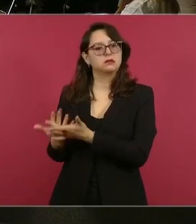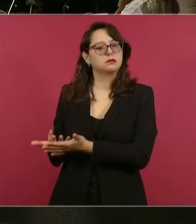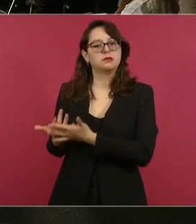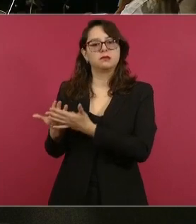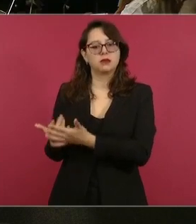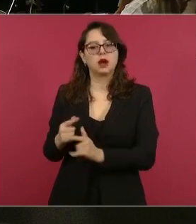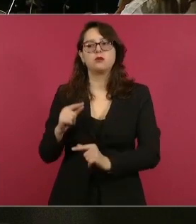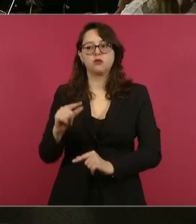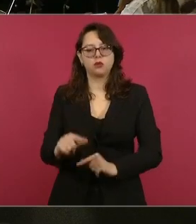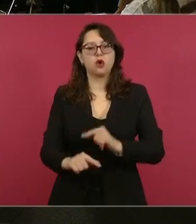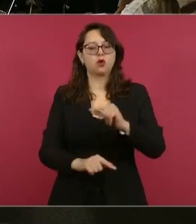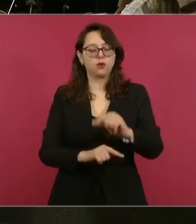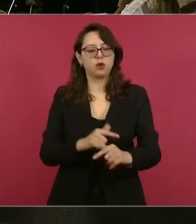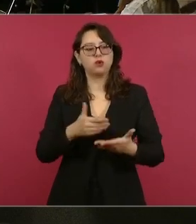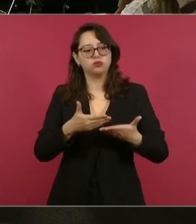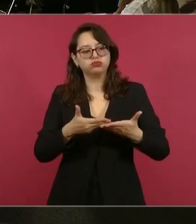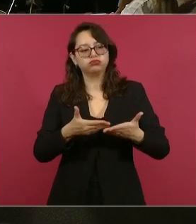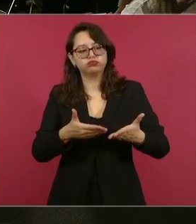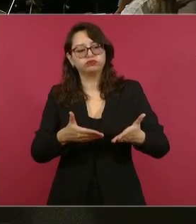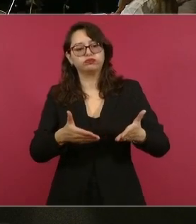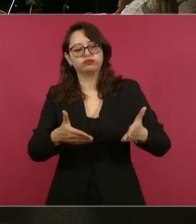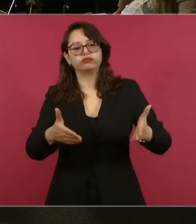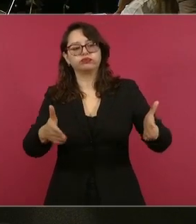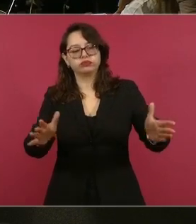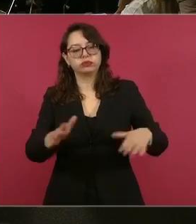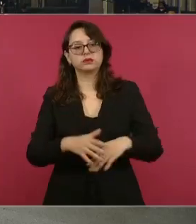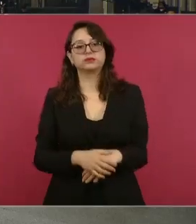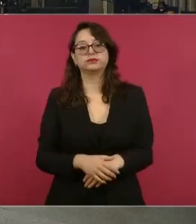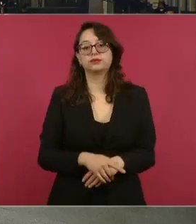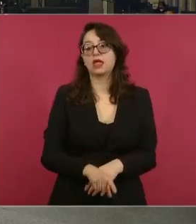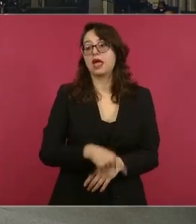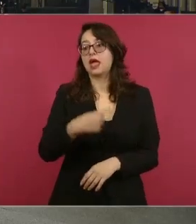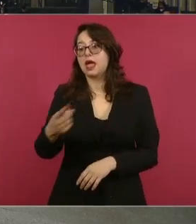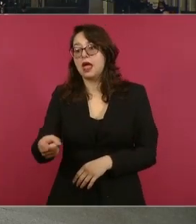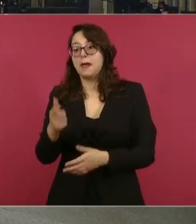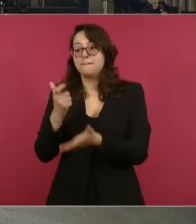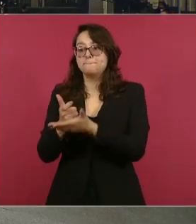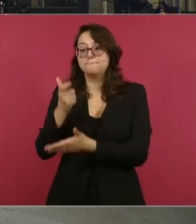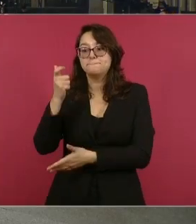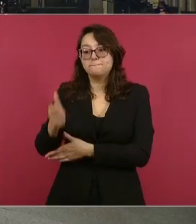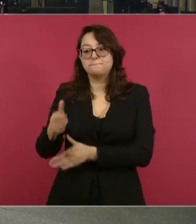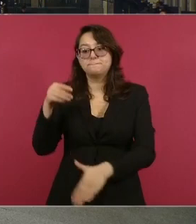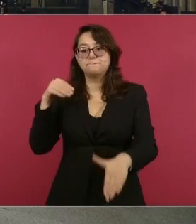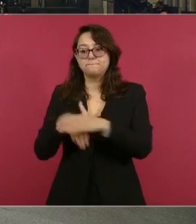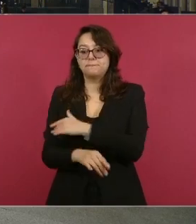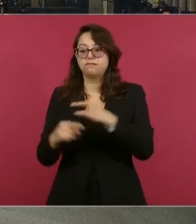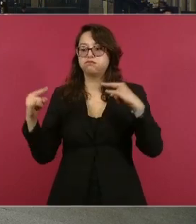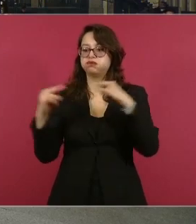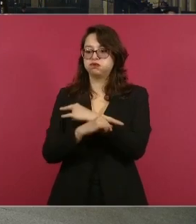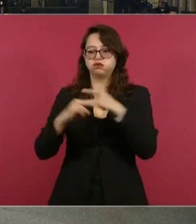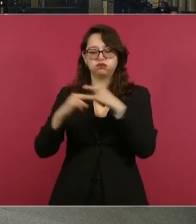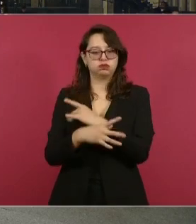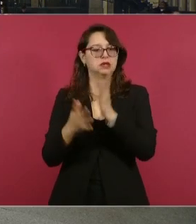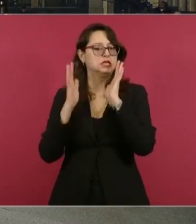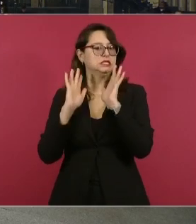estableciendo este movimiento. La autopista ya está restablecida en el flujo vehicular.